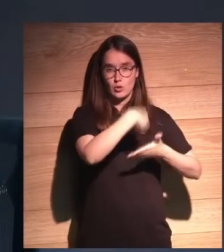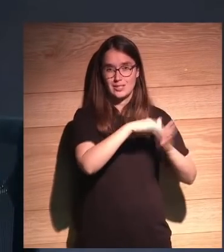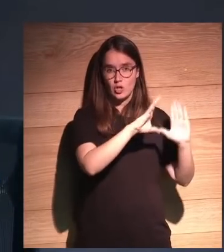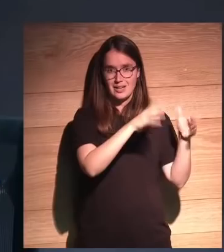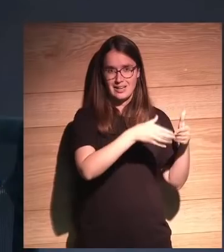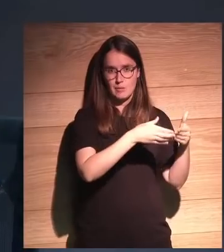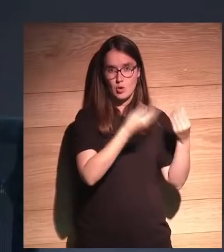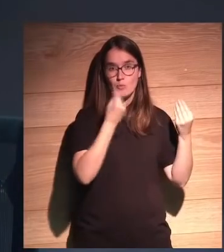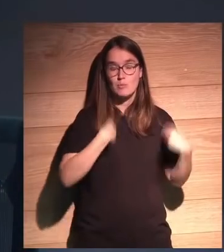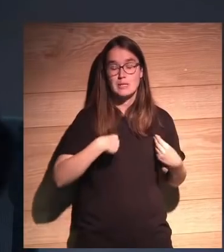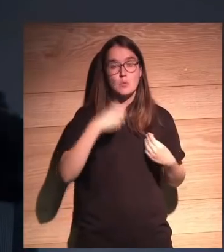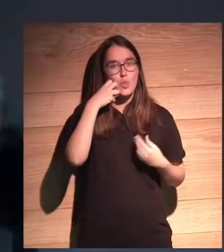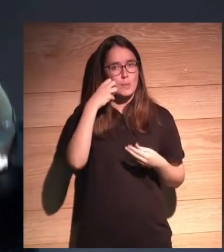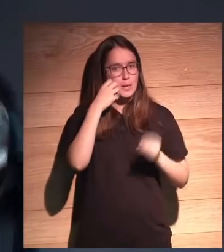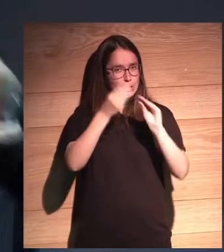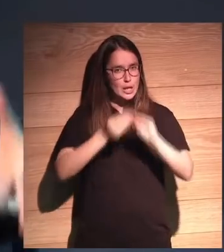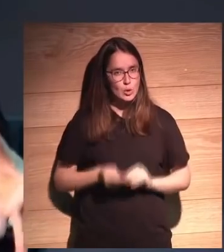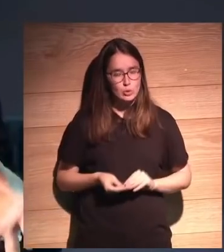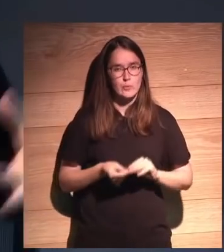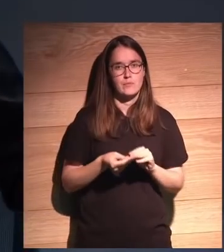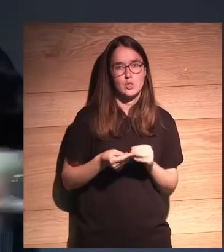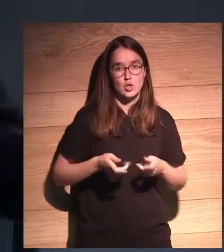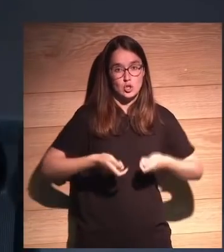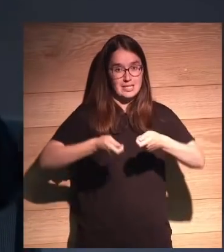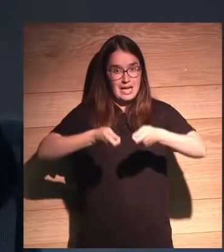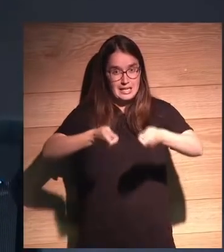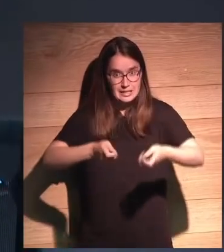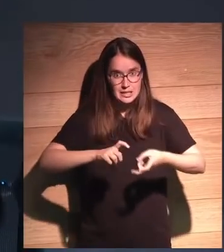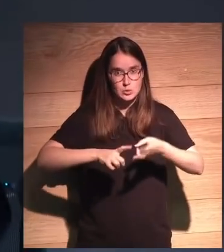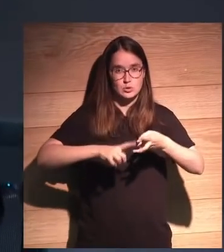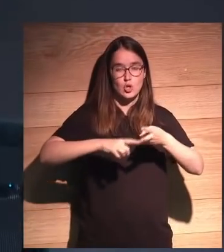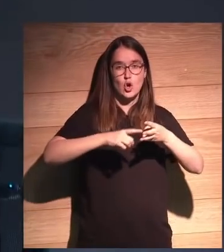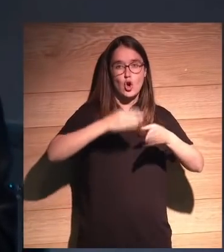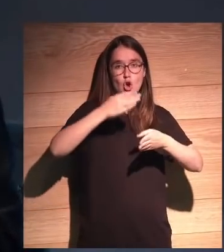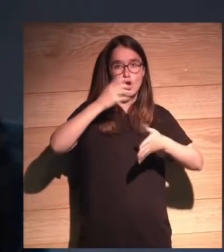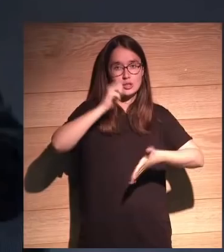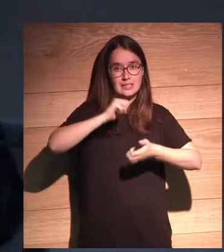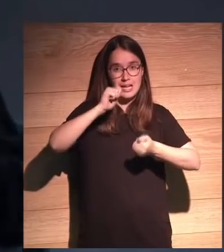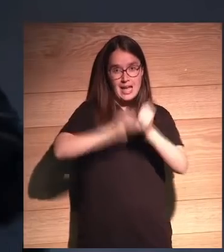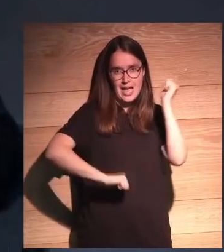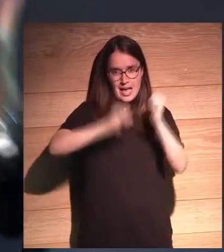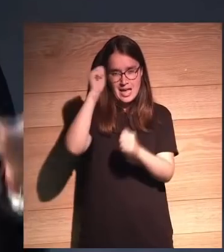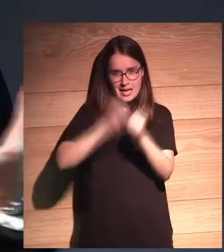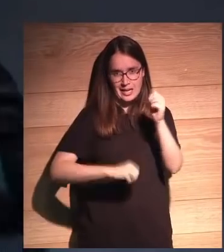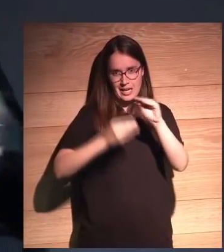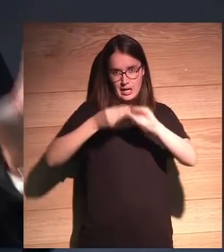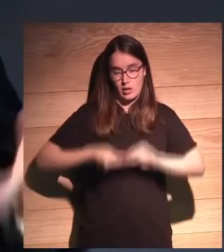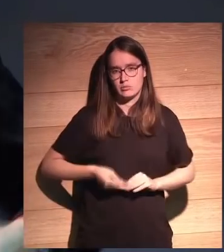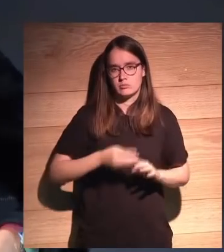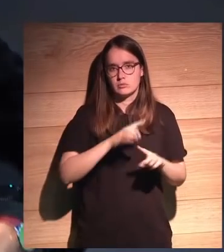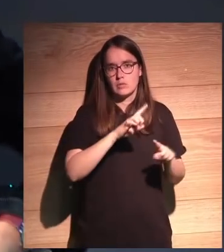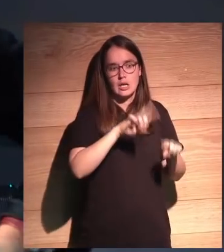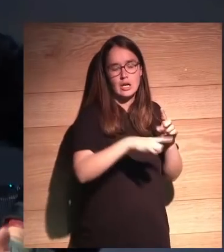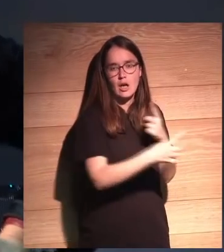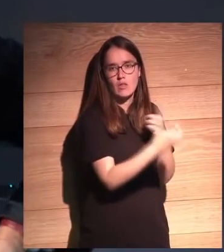gremio, igual que los zapateros, o igual que los carreteros, o igual que los herreros, ¿no? En fin, con otro nivel, en el